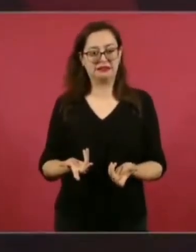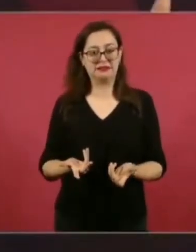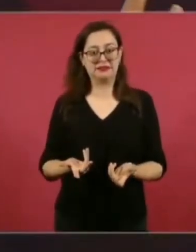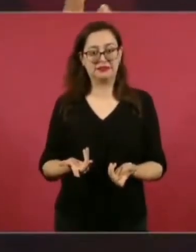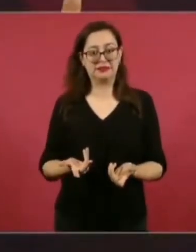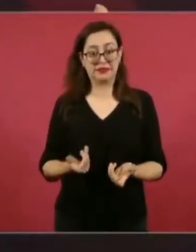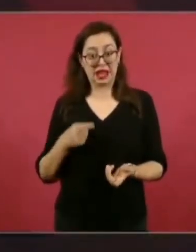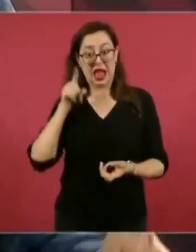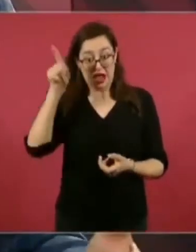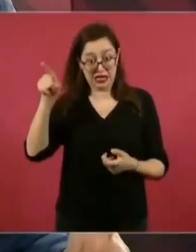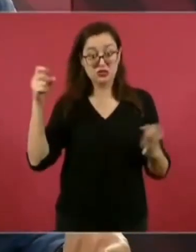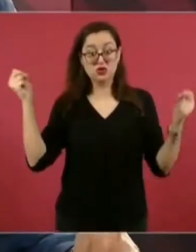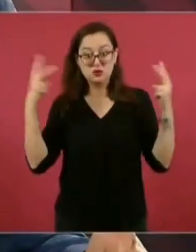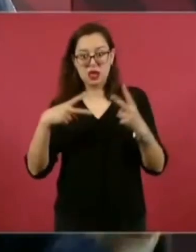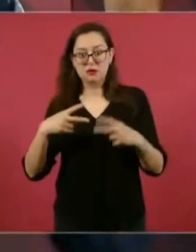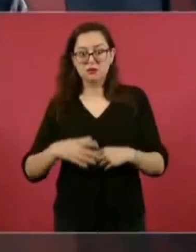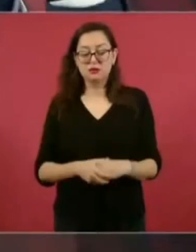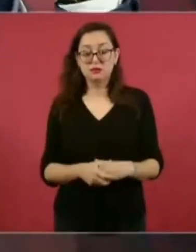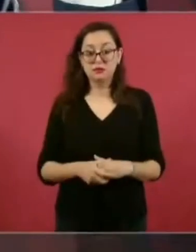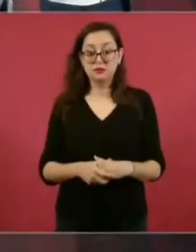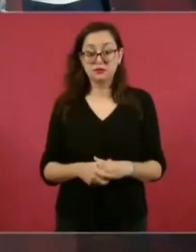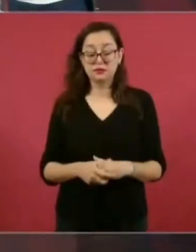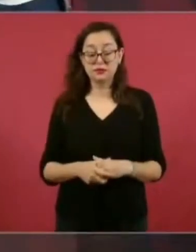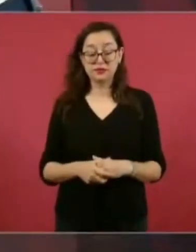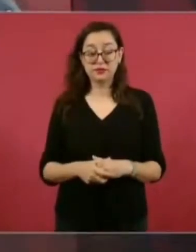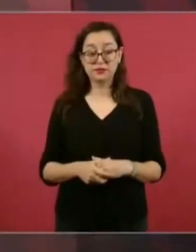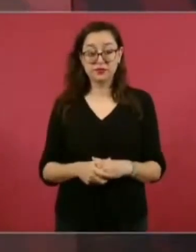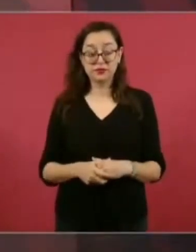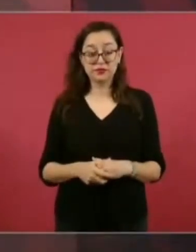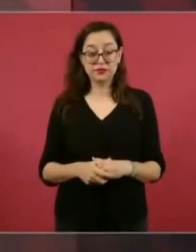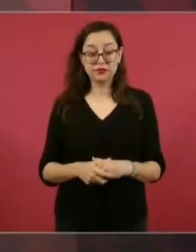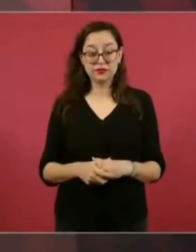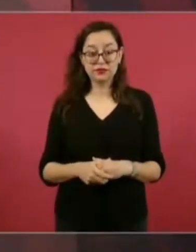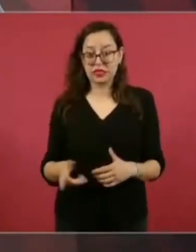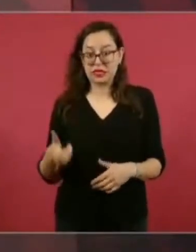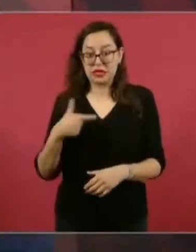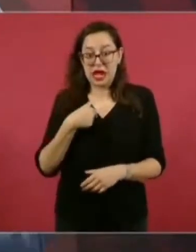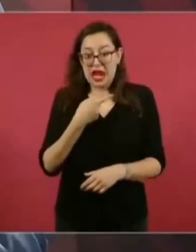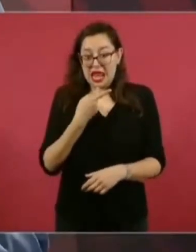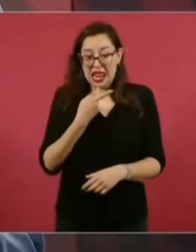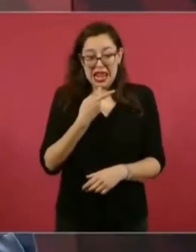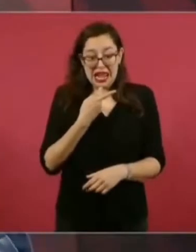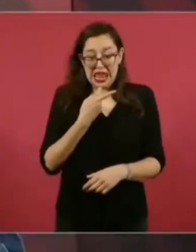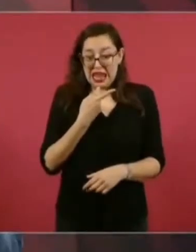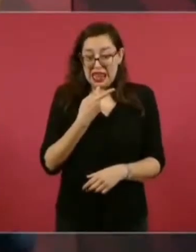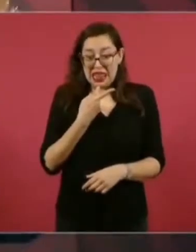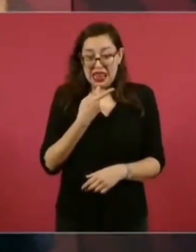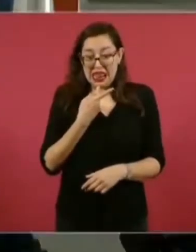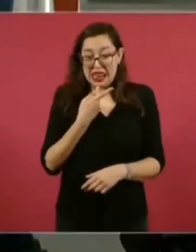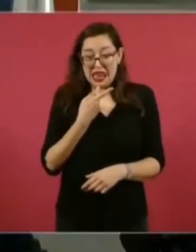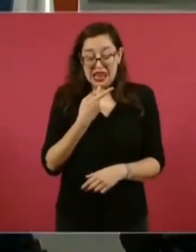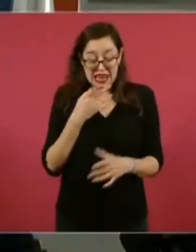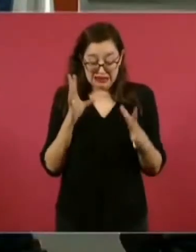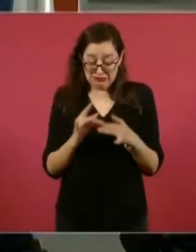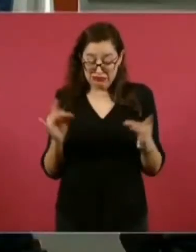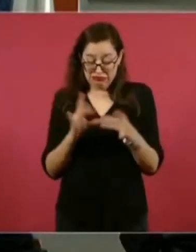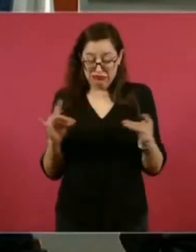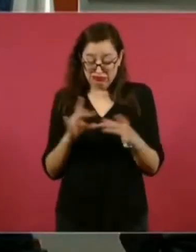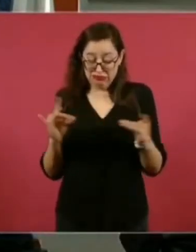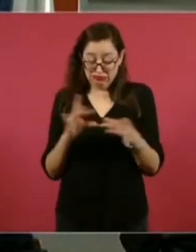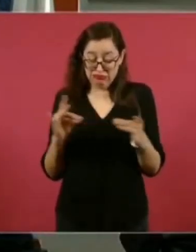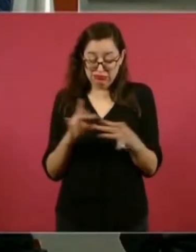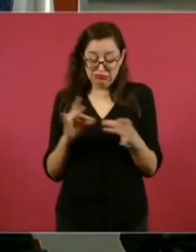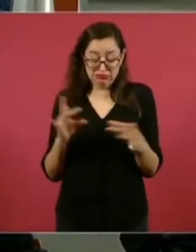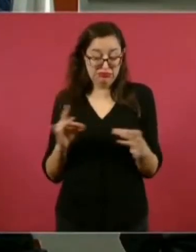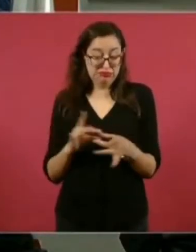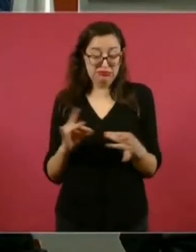Ahí les espero. Pero esto tardaba yo, era un discurso, era un